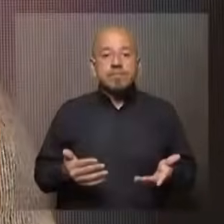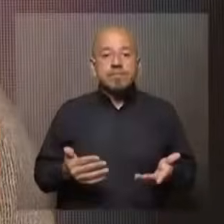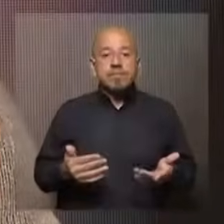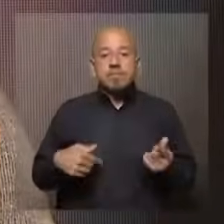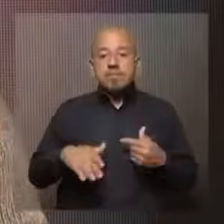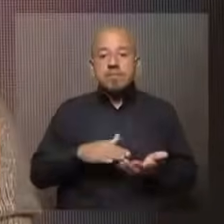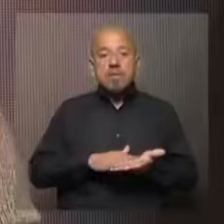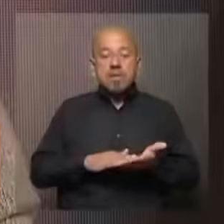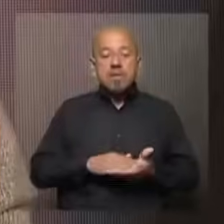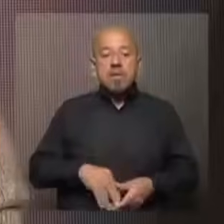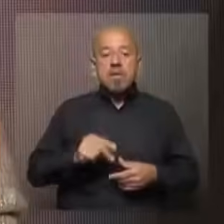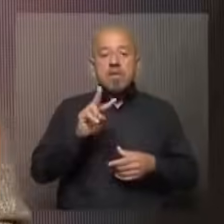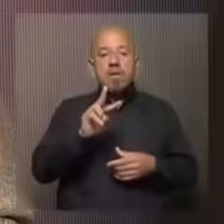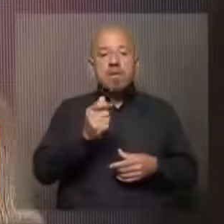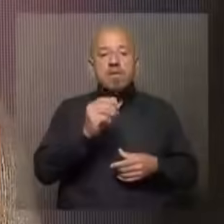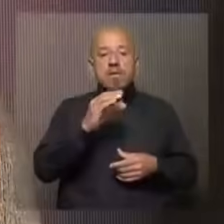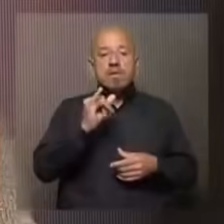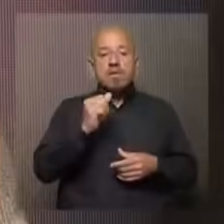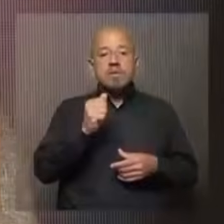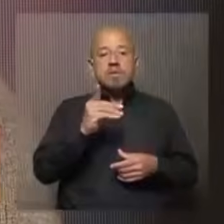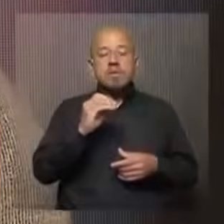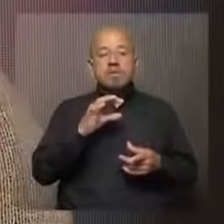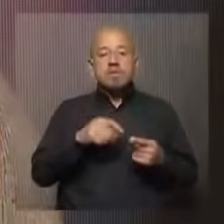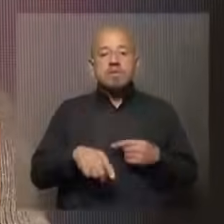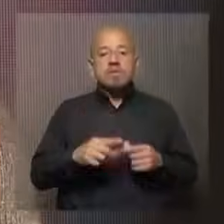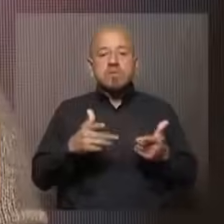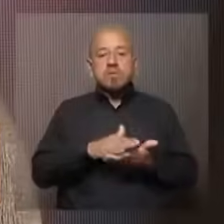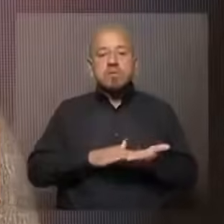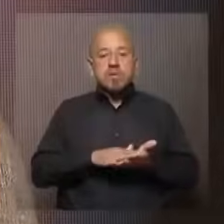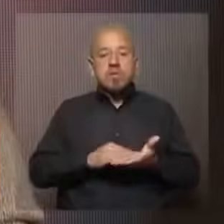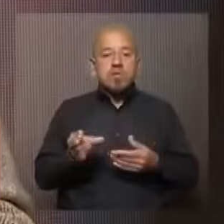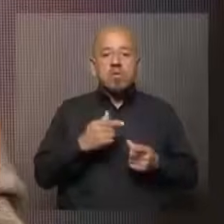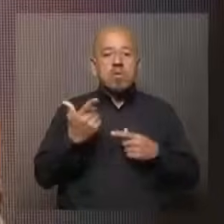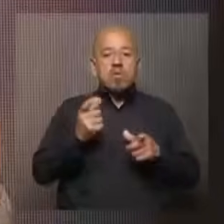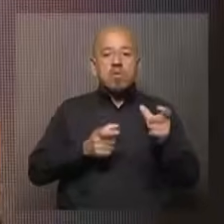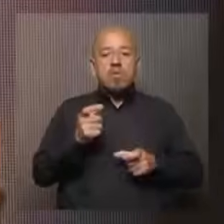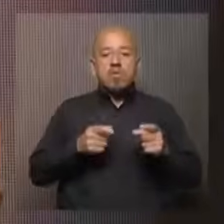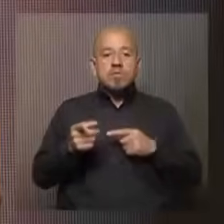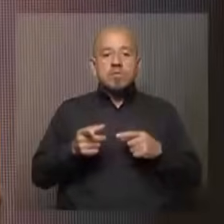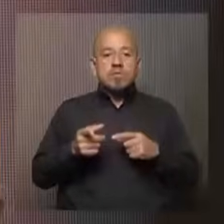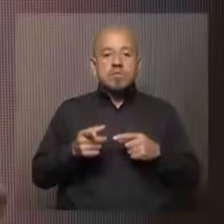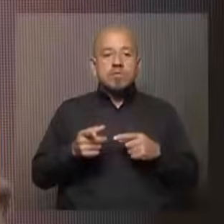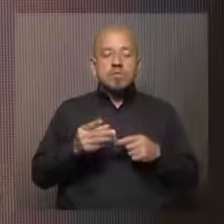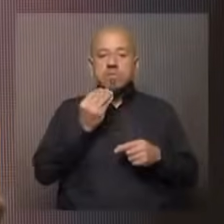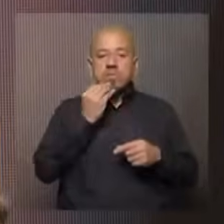no vacíos, vaciados y saqueados. Y sin nadie haciéndose cargo, todo el mundo haciéndose los otros.